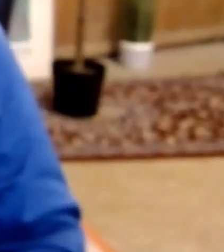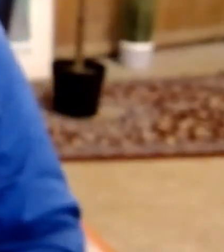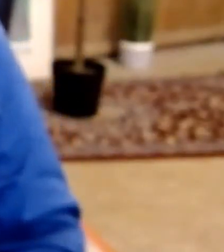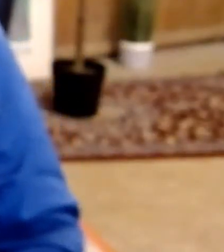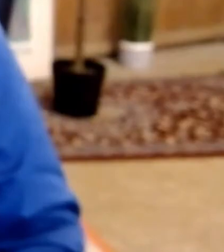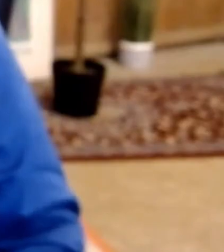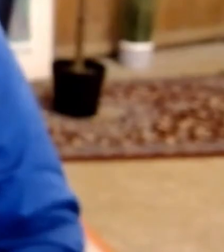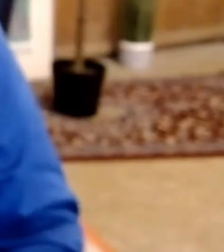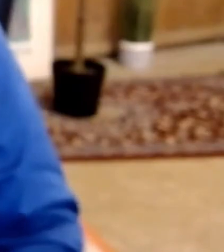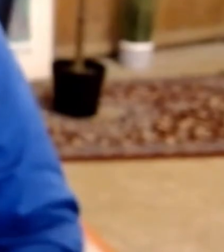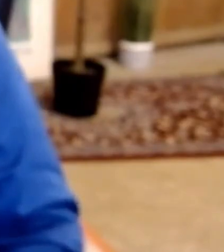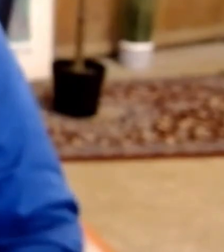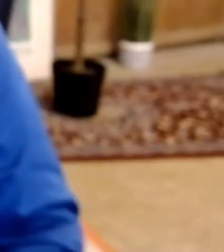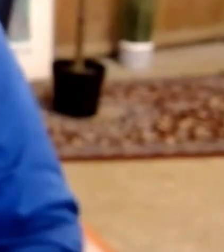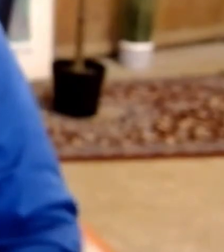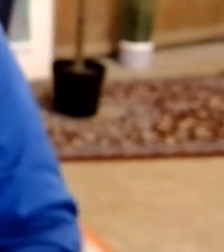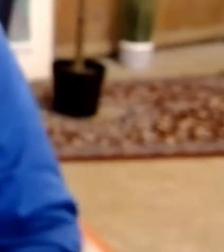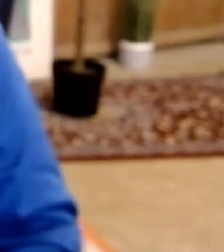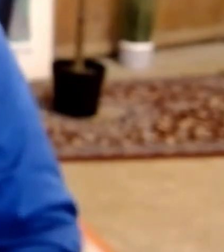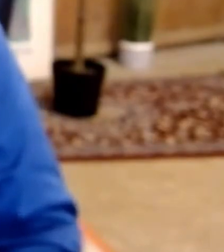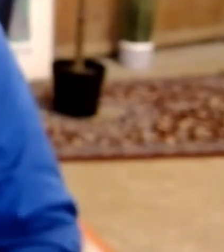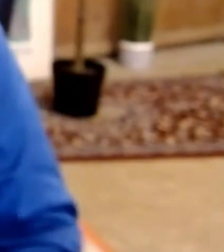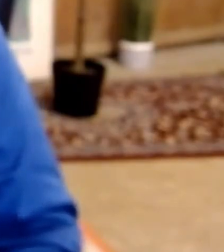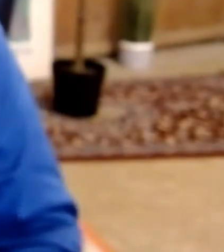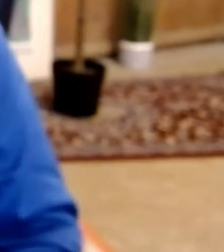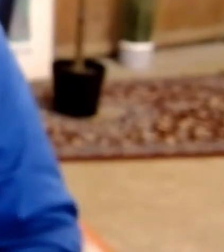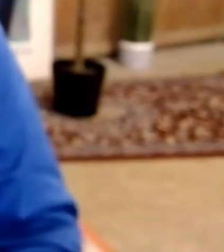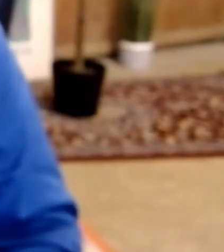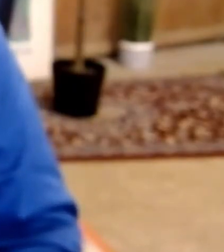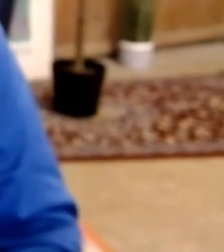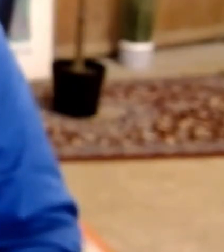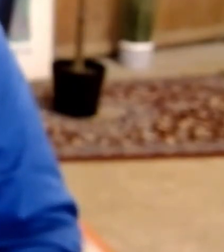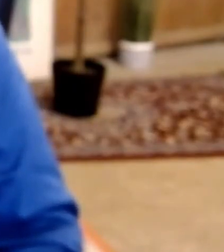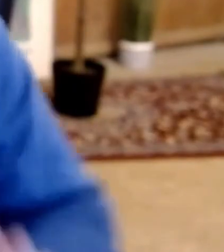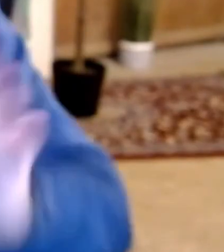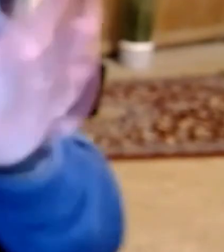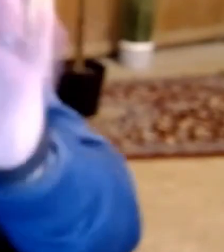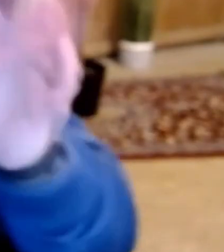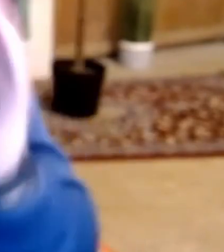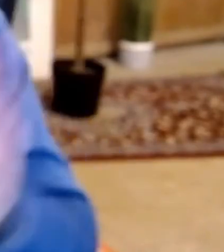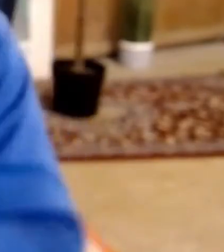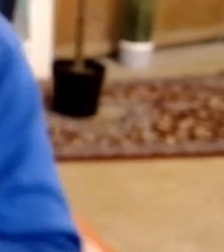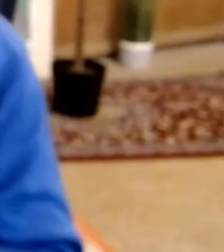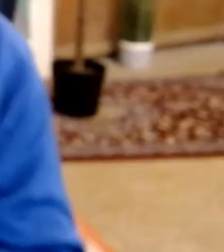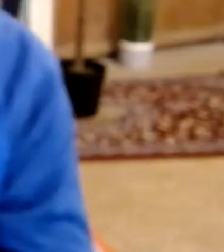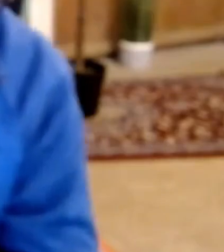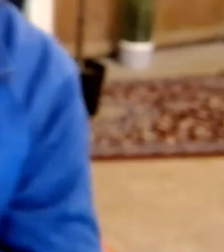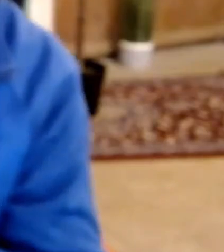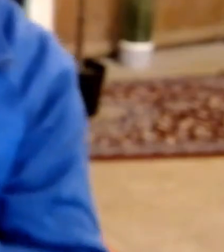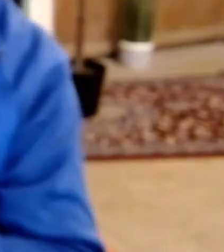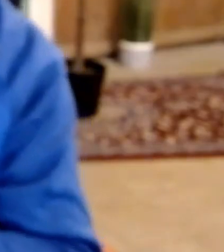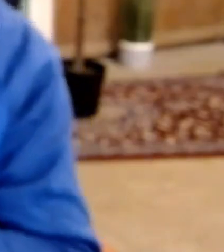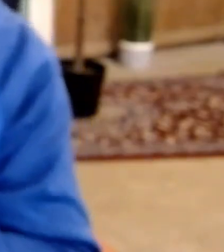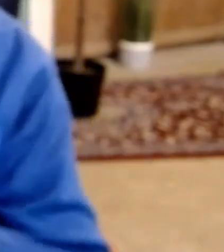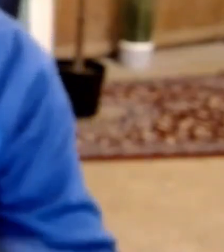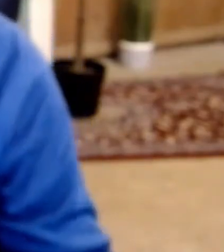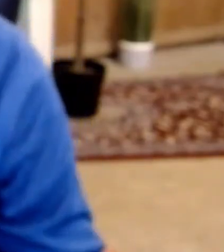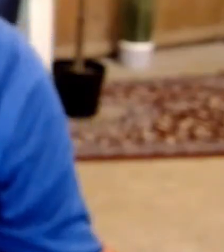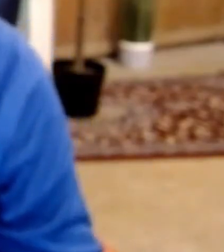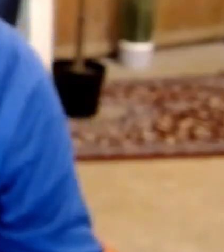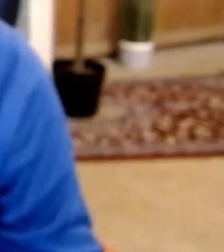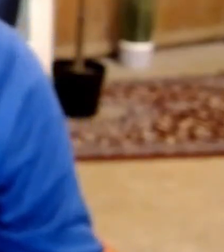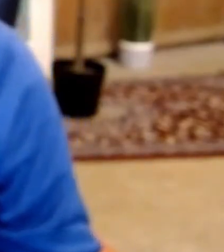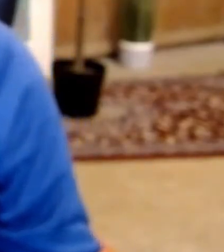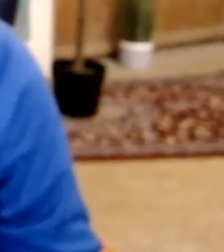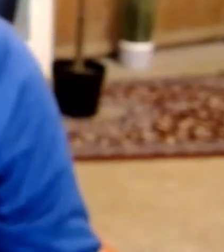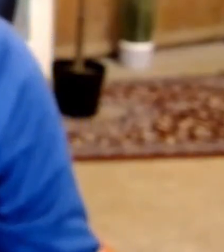que, híjole, vamos a sacar muchas chispas por las personas a las que nos vamos a encontrar ahí. Ya verá, es una sorpresa, y en unos momentos más nos estaremos